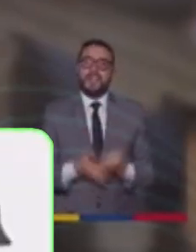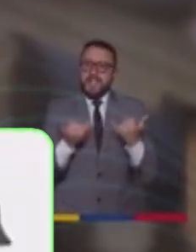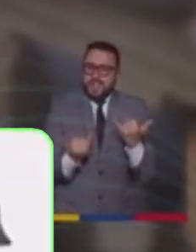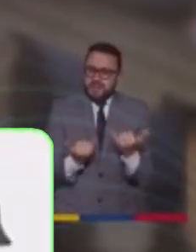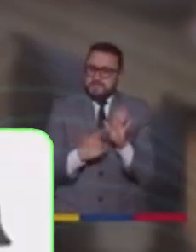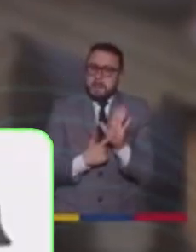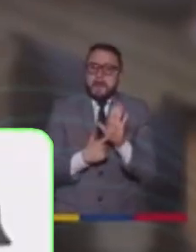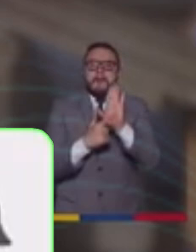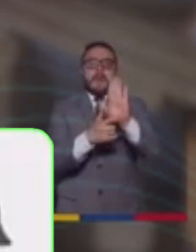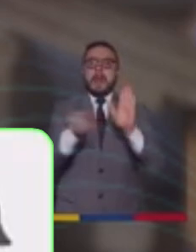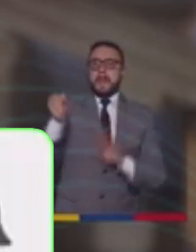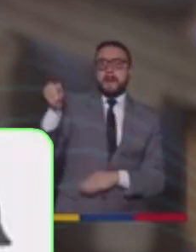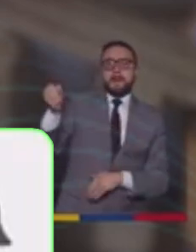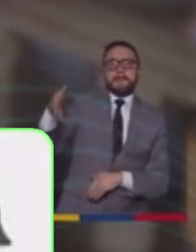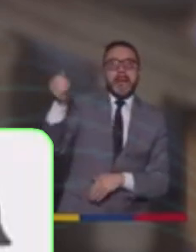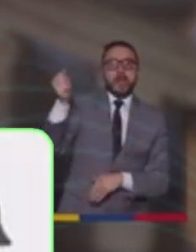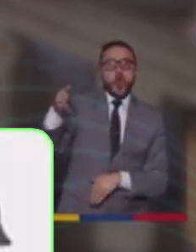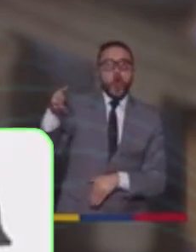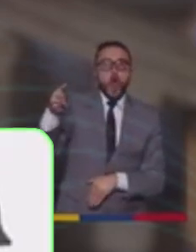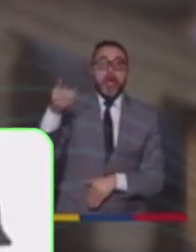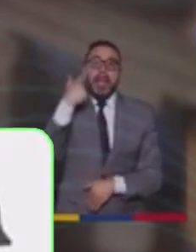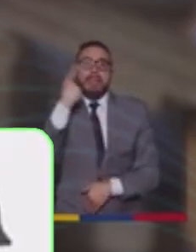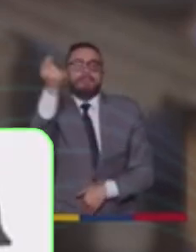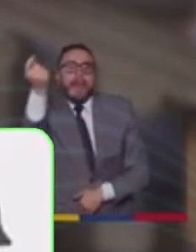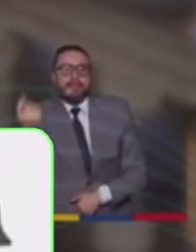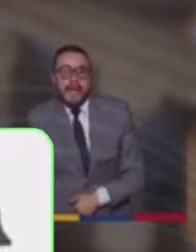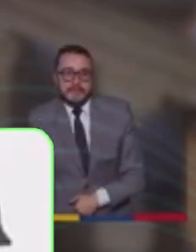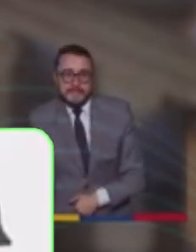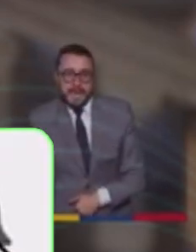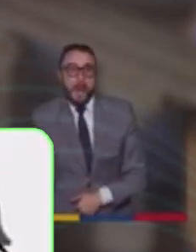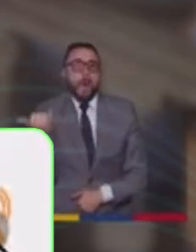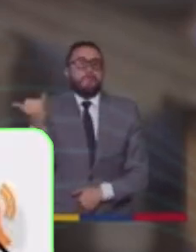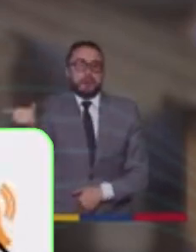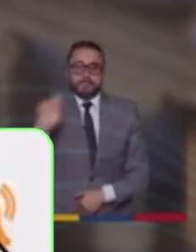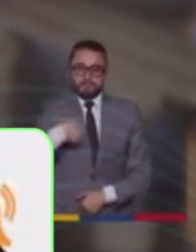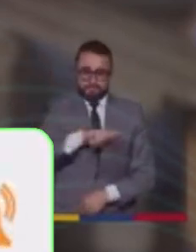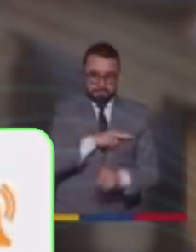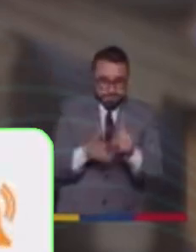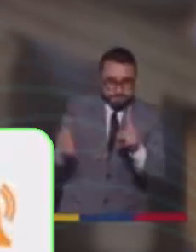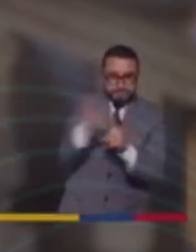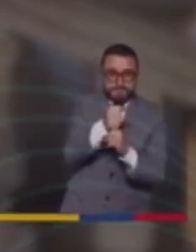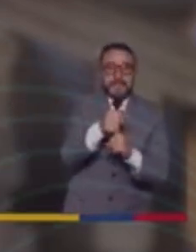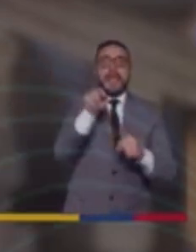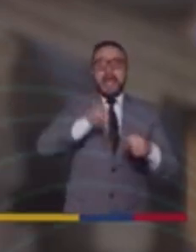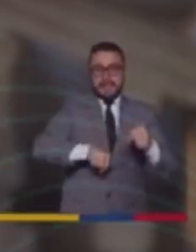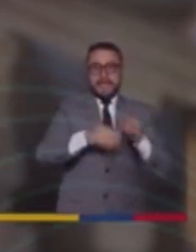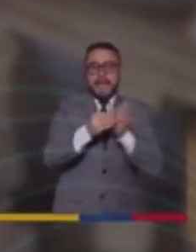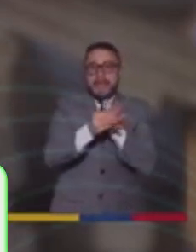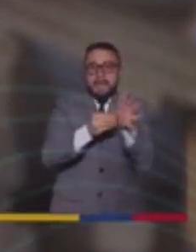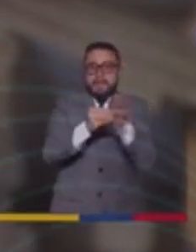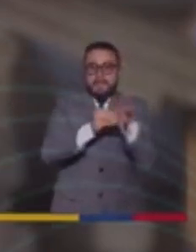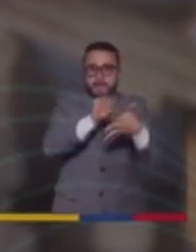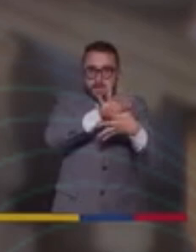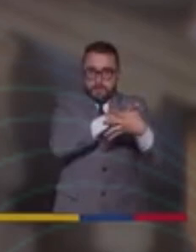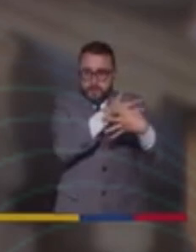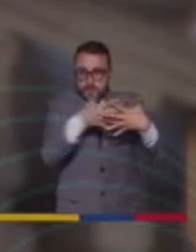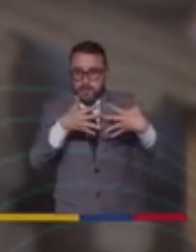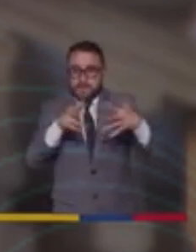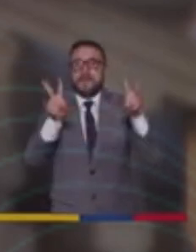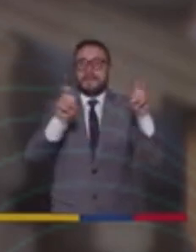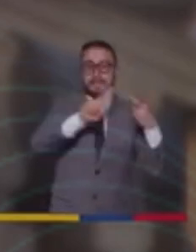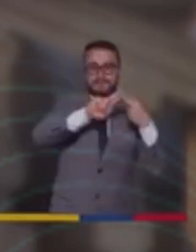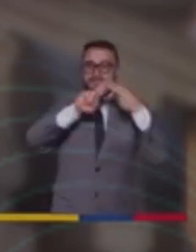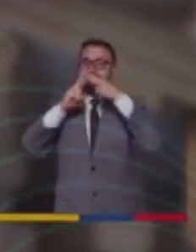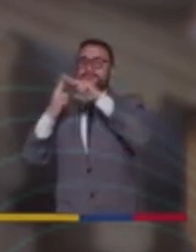Por otro lado, Andrés Forero también dejó clara su preocupación sobre la narrativa constante de golpe de Estado que Petro